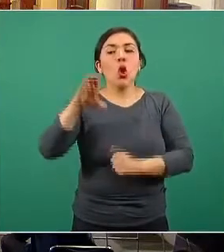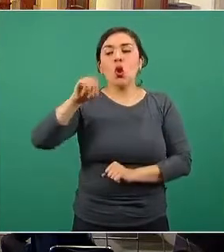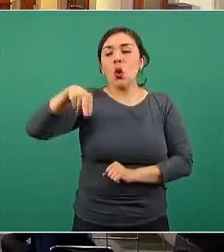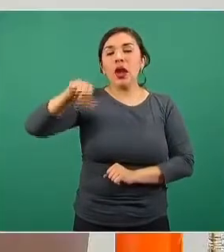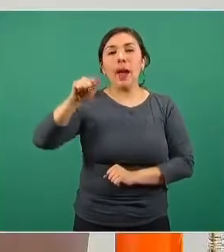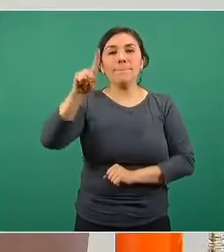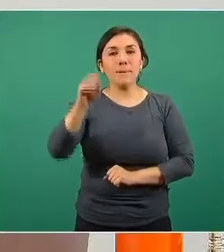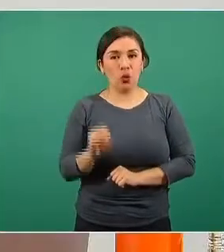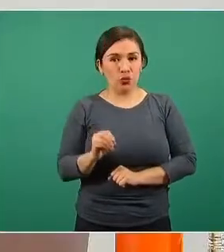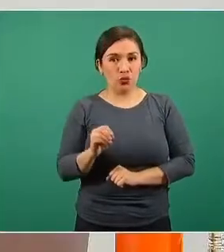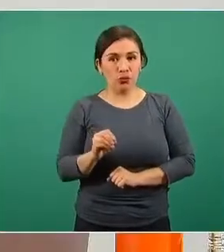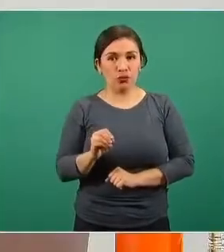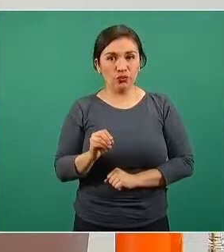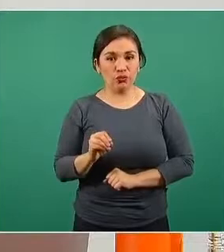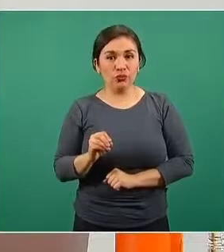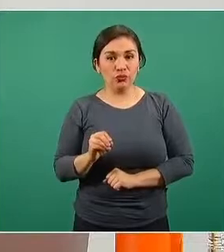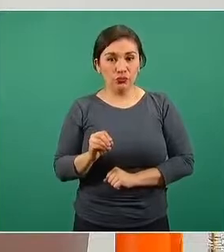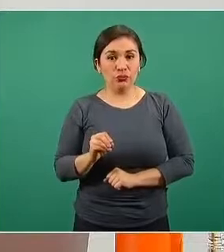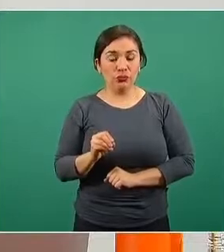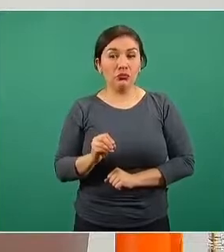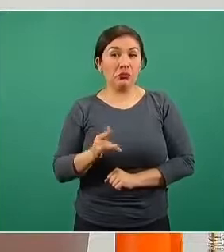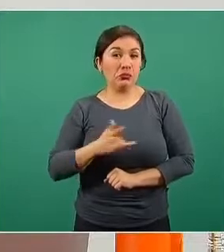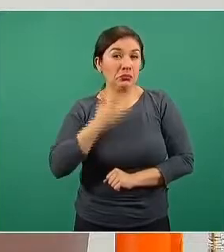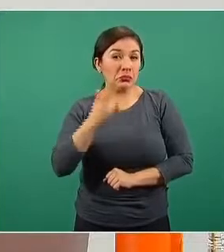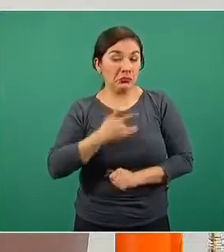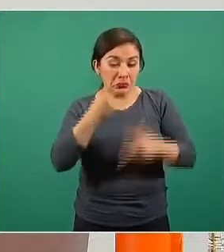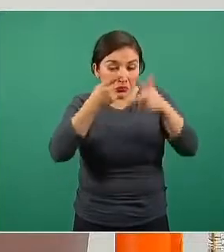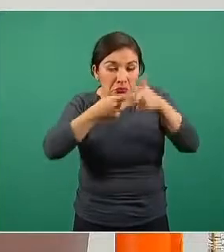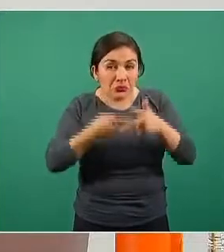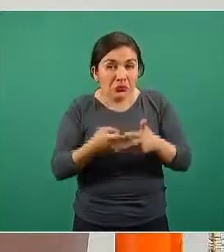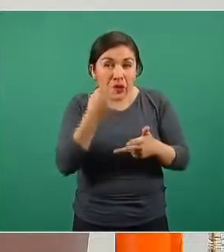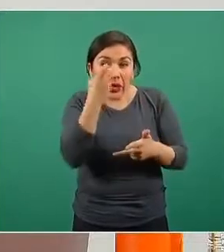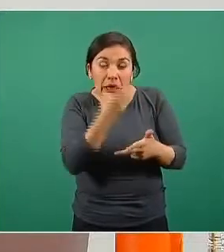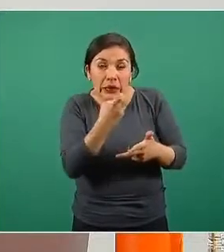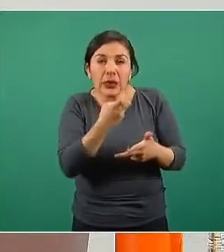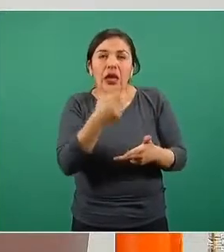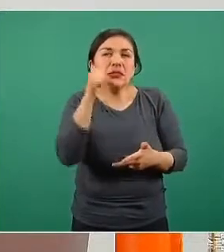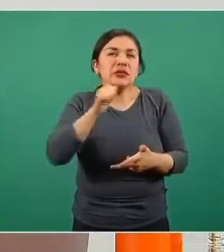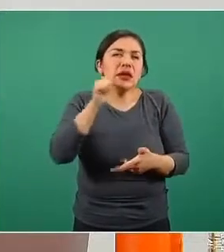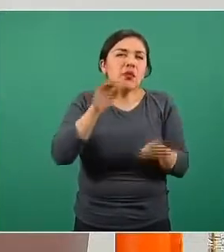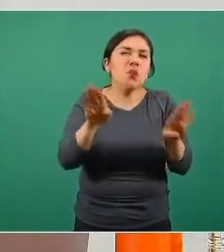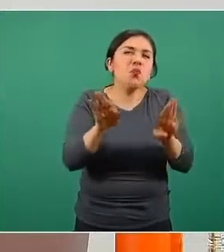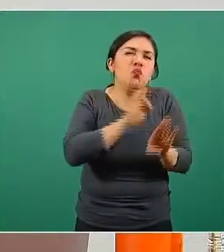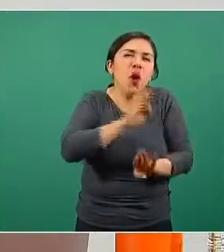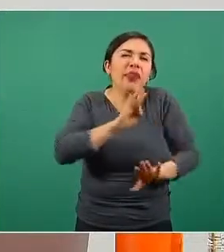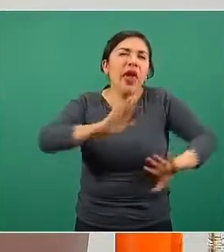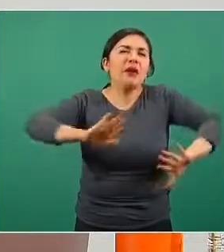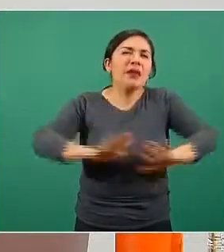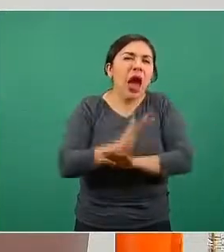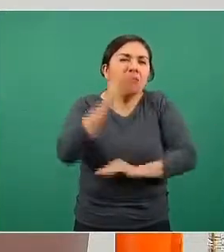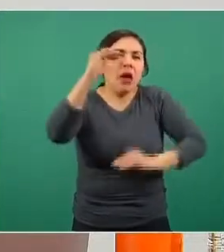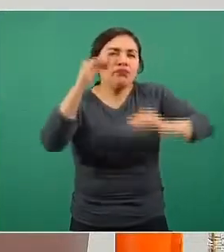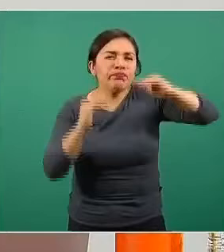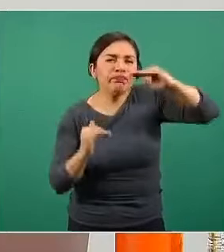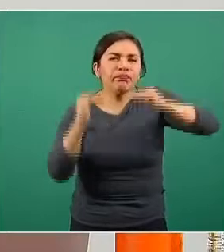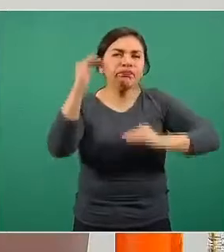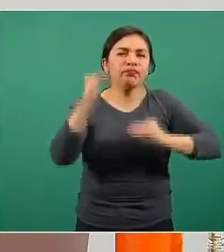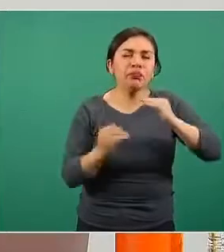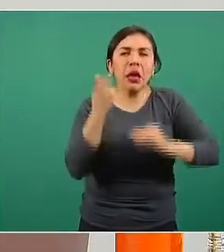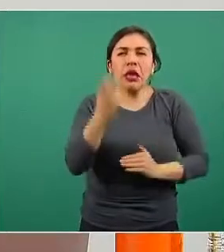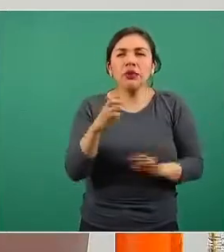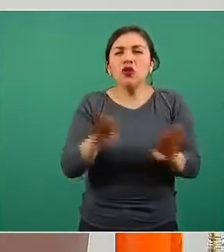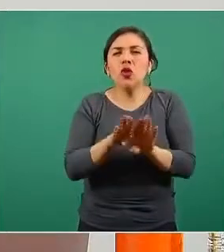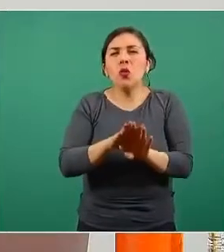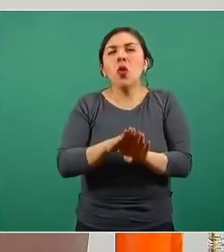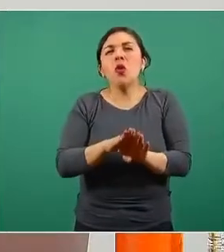CONAPO. Las estimaciones siempre tienen este grado de variabilidad en donde podemos hacer una